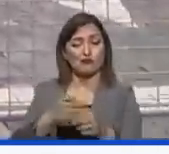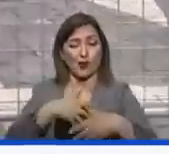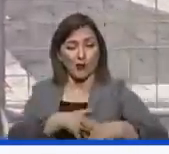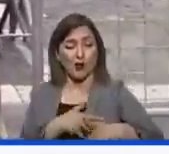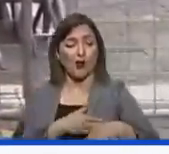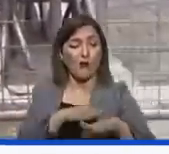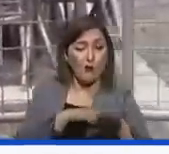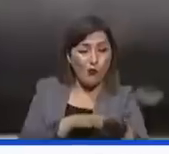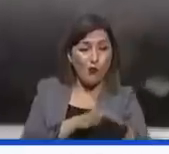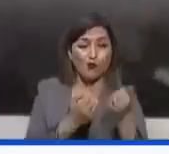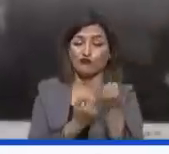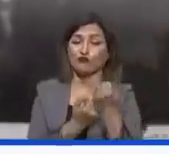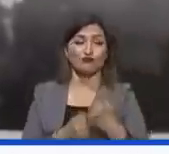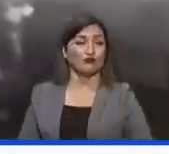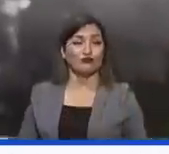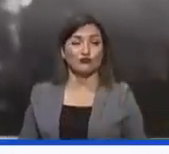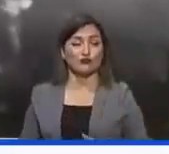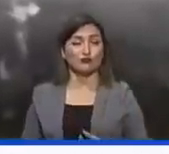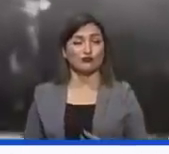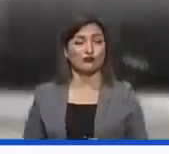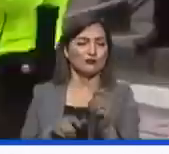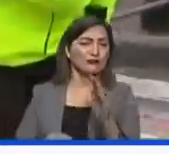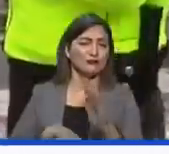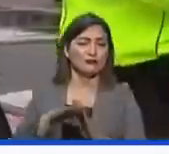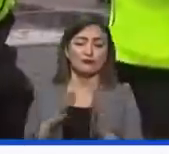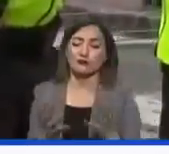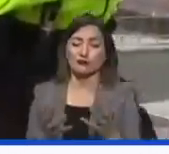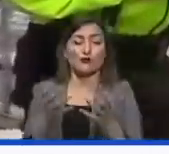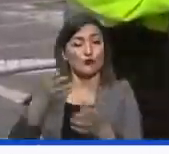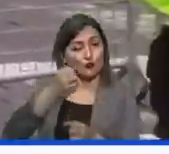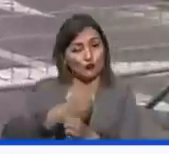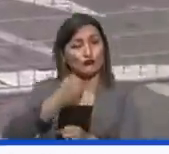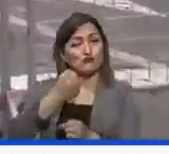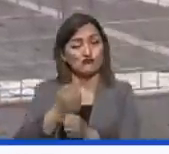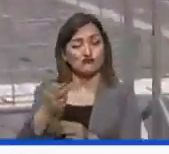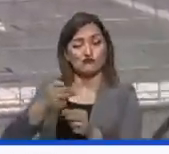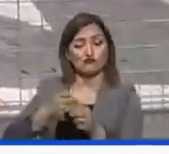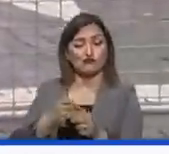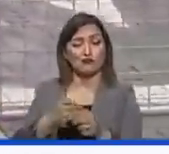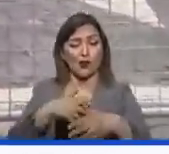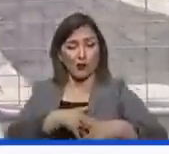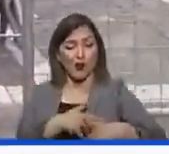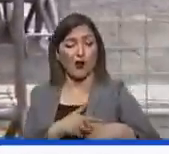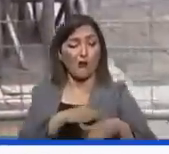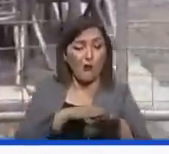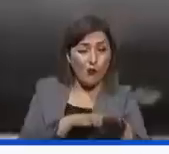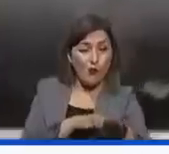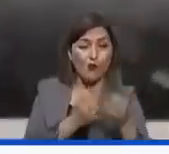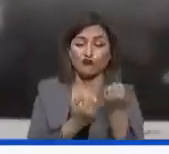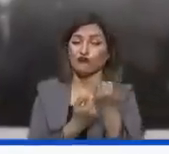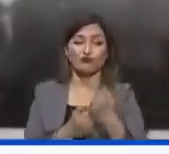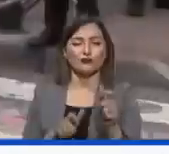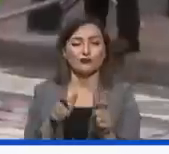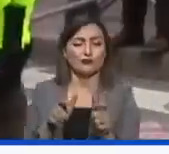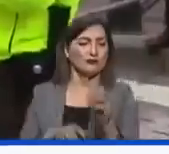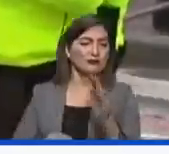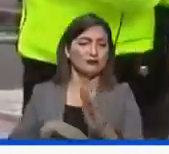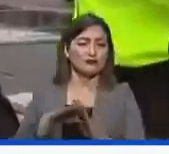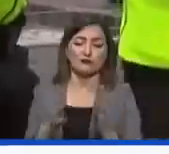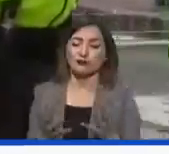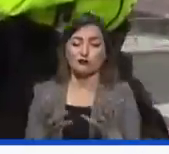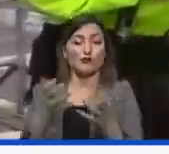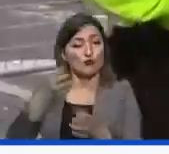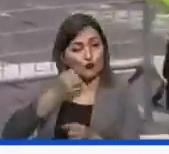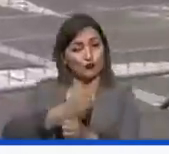habló acerca de cómo fue el resumen de esta jornada y ella dijo que se demostró que la ciudadanía en su mayoría